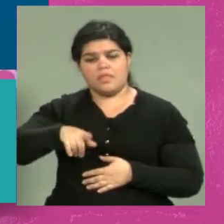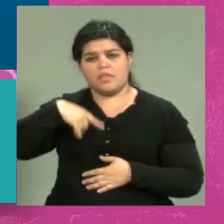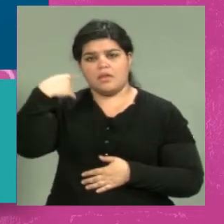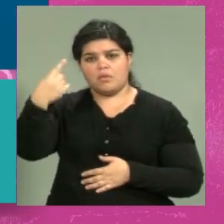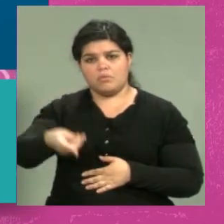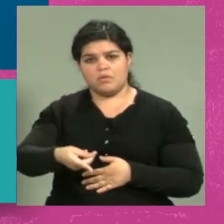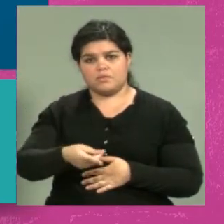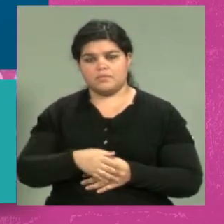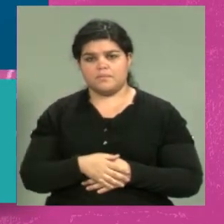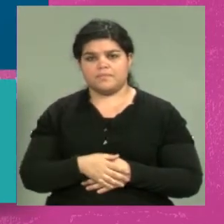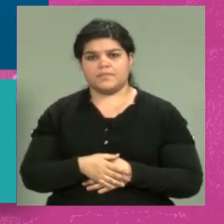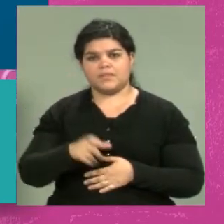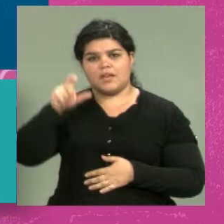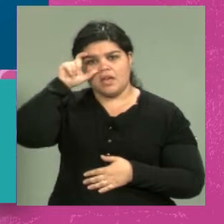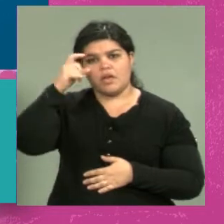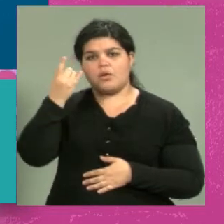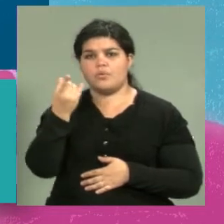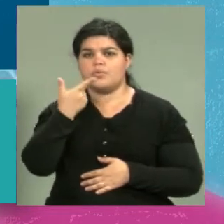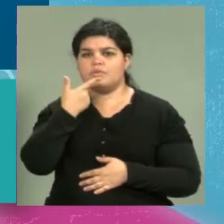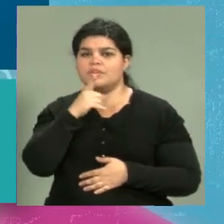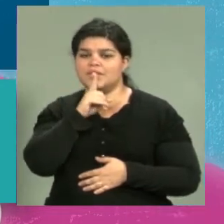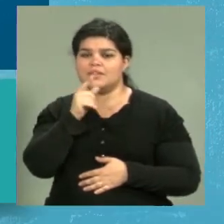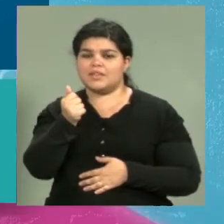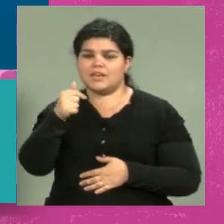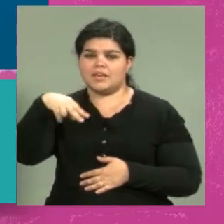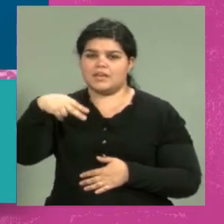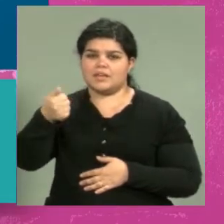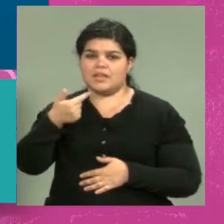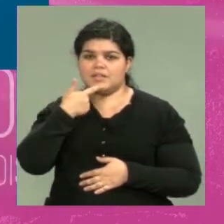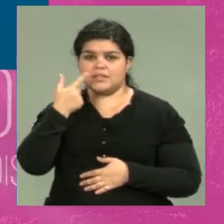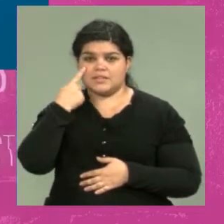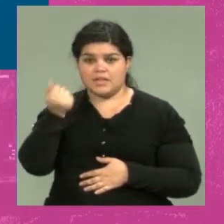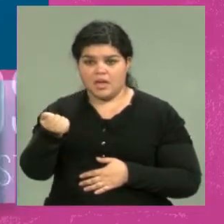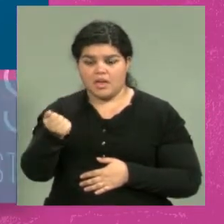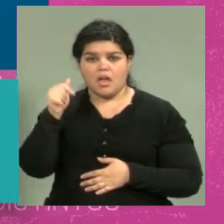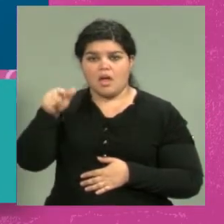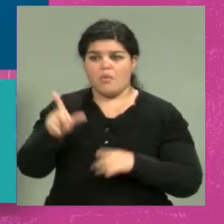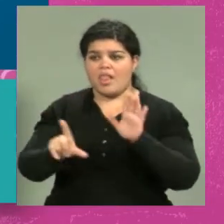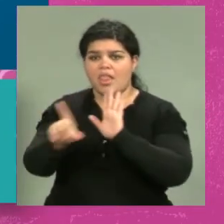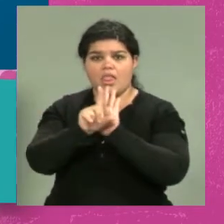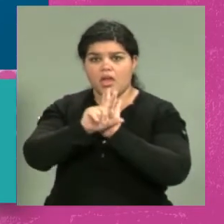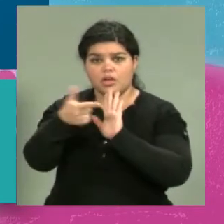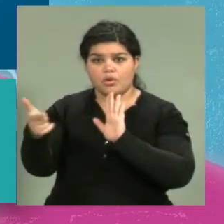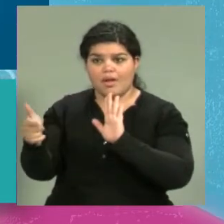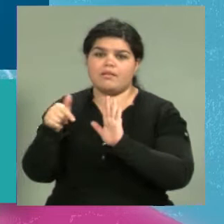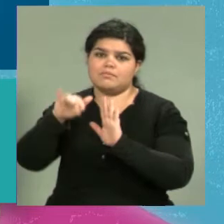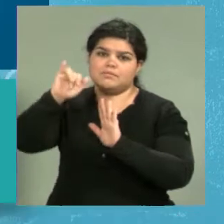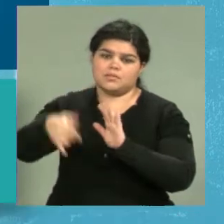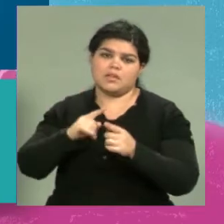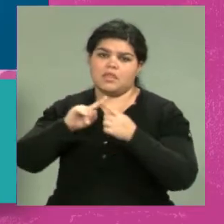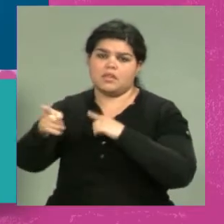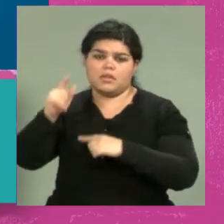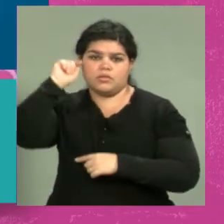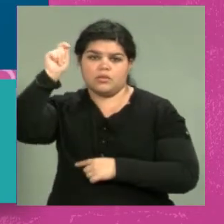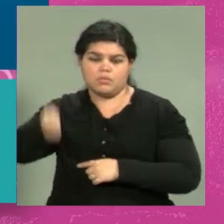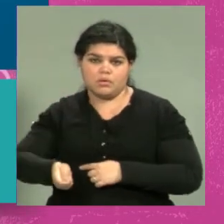pasa a eutanasia u otras medidas que no están autorizadas por la ley, habrá que ir a los tribunales. De todos modos, como